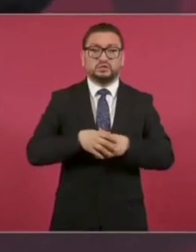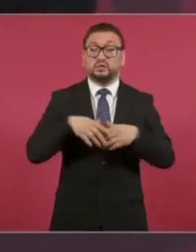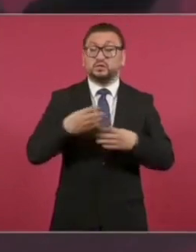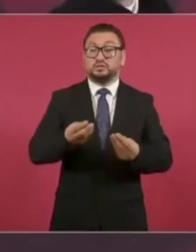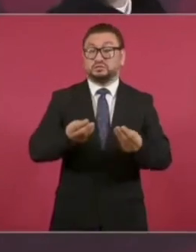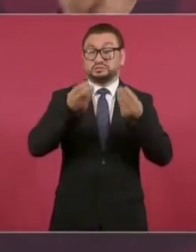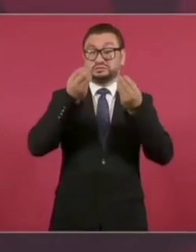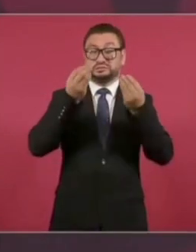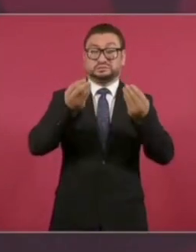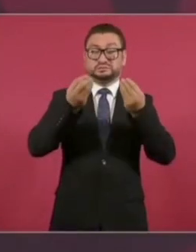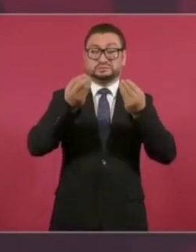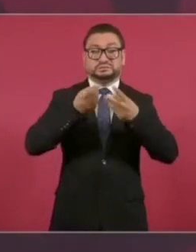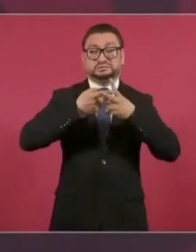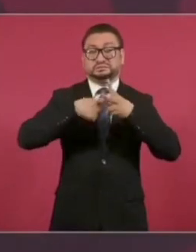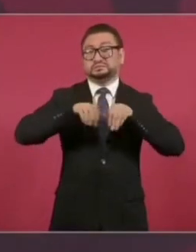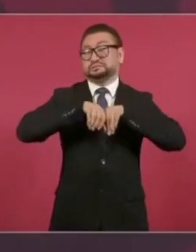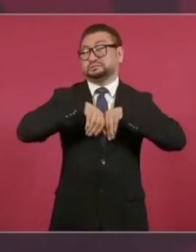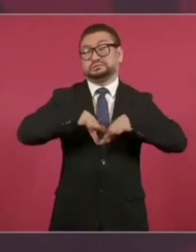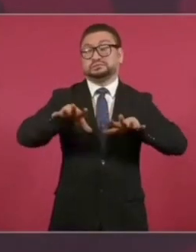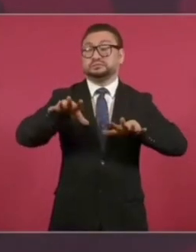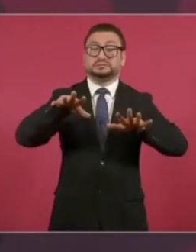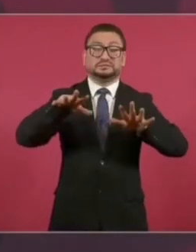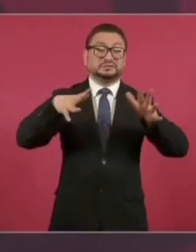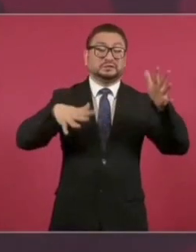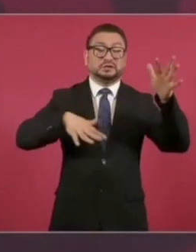desató de un escándalo,